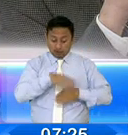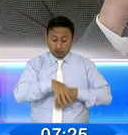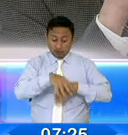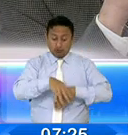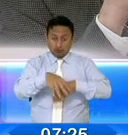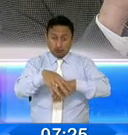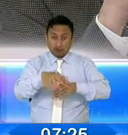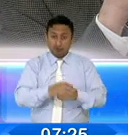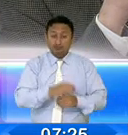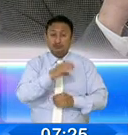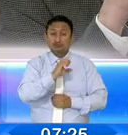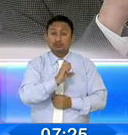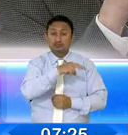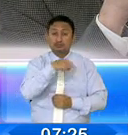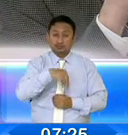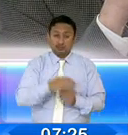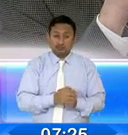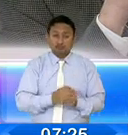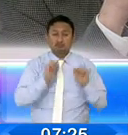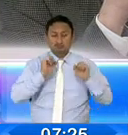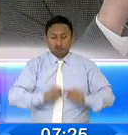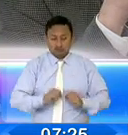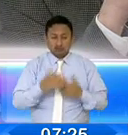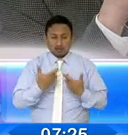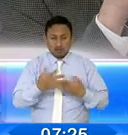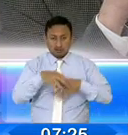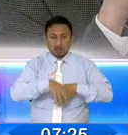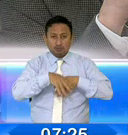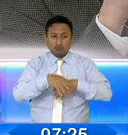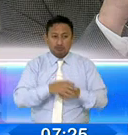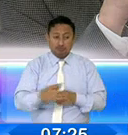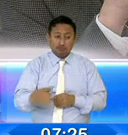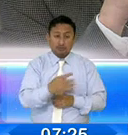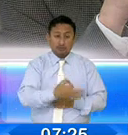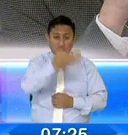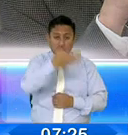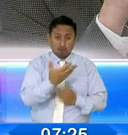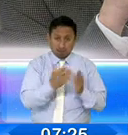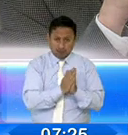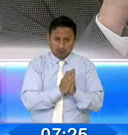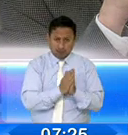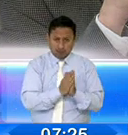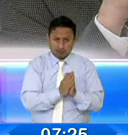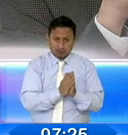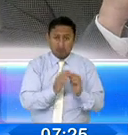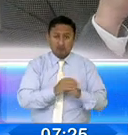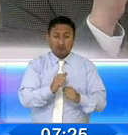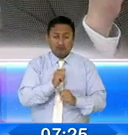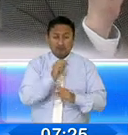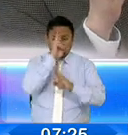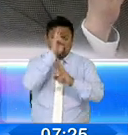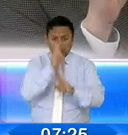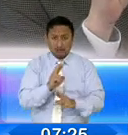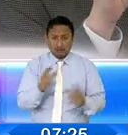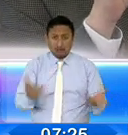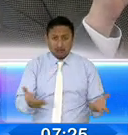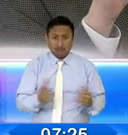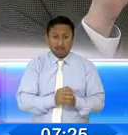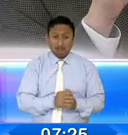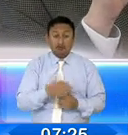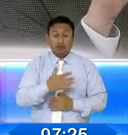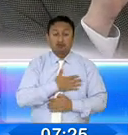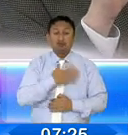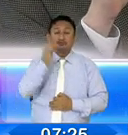a pesar de que nos movilizamos, si no cumplen nuestro pedido, incumplieron. Y por lo tanto tenemos derecho a acudir a